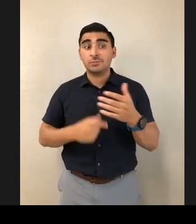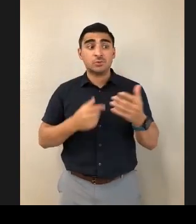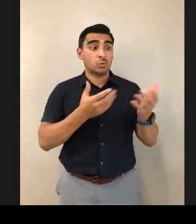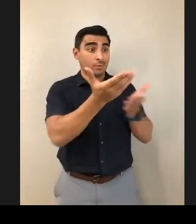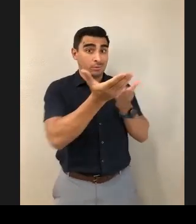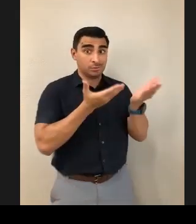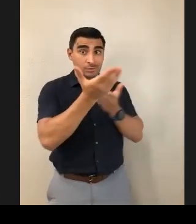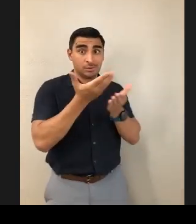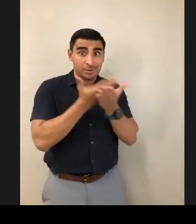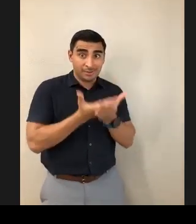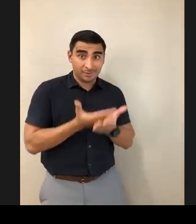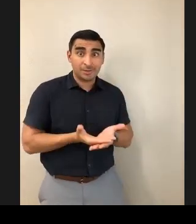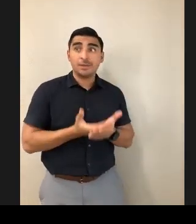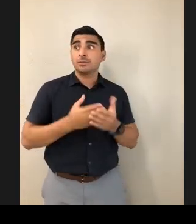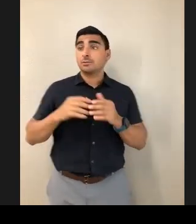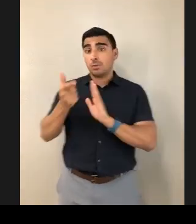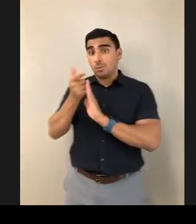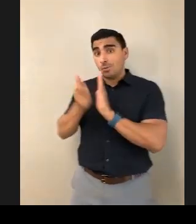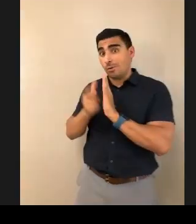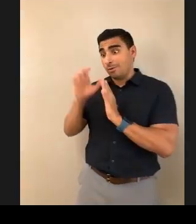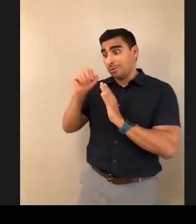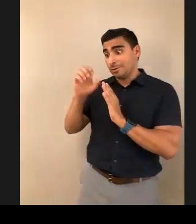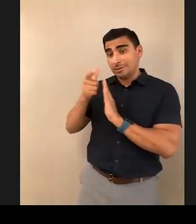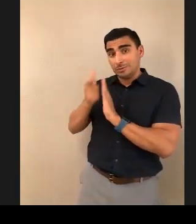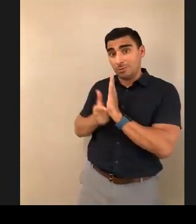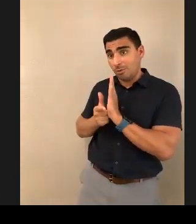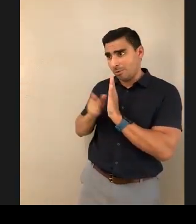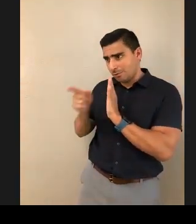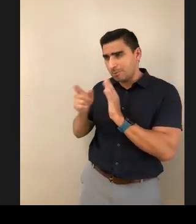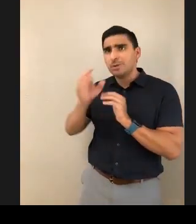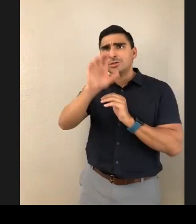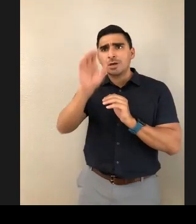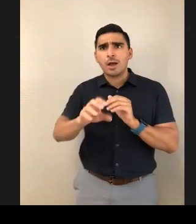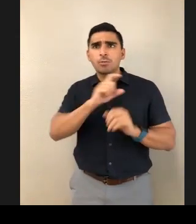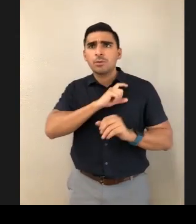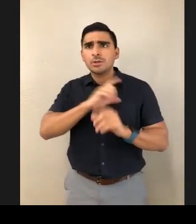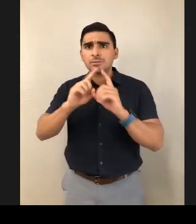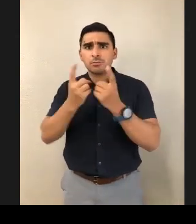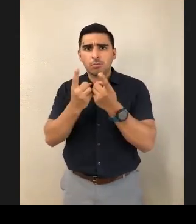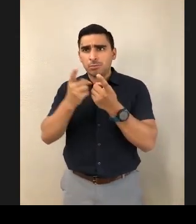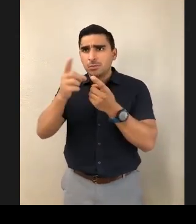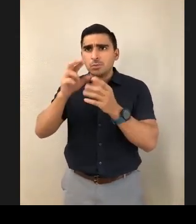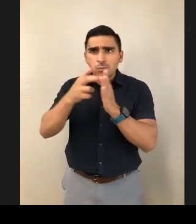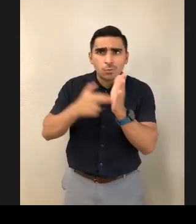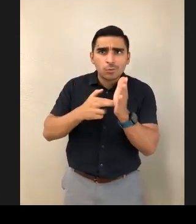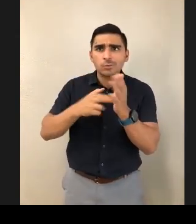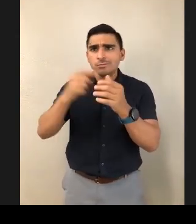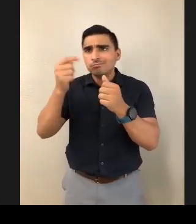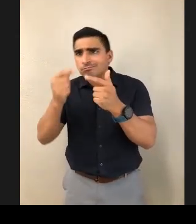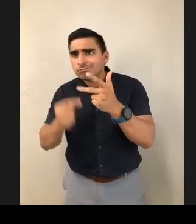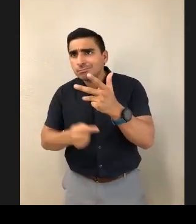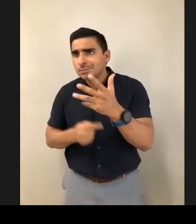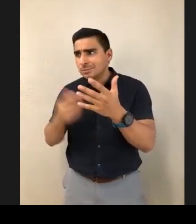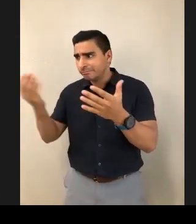hacer asesoreos de la evidencia, analizar las leyes de caso, cumplir con